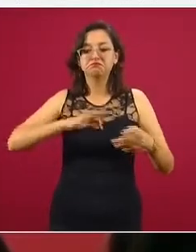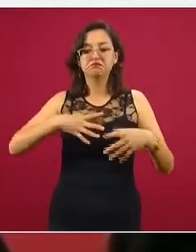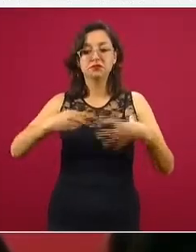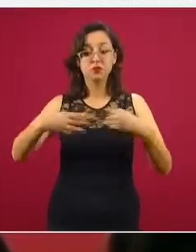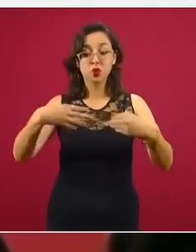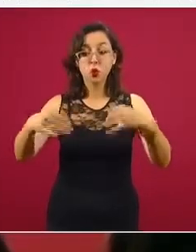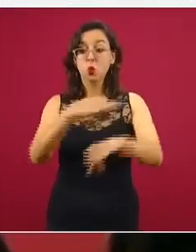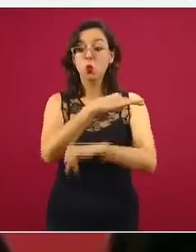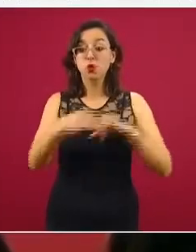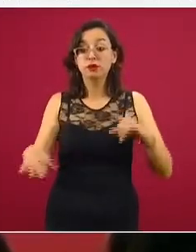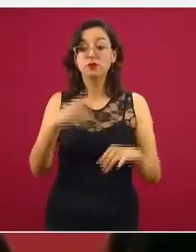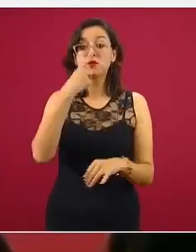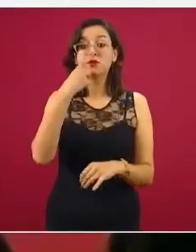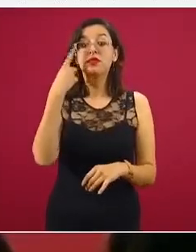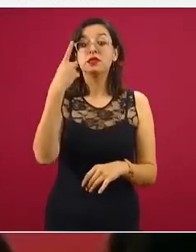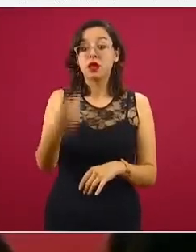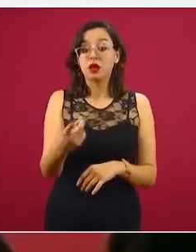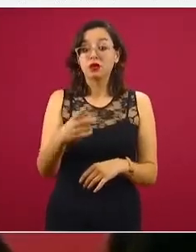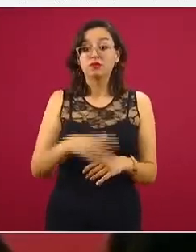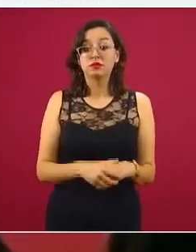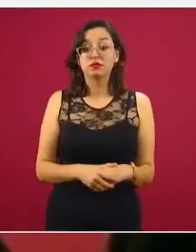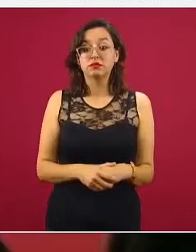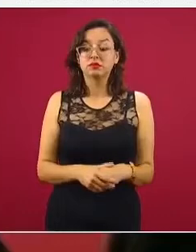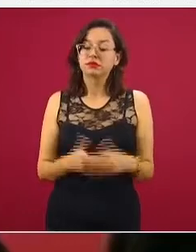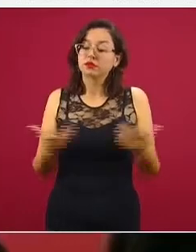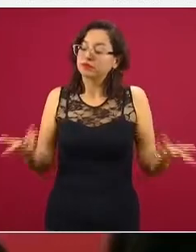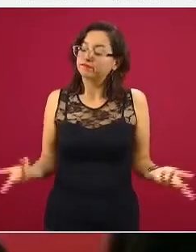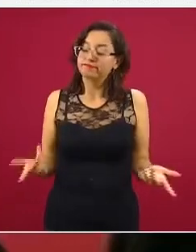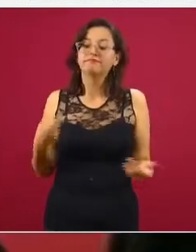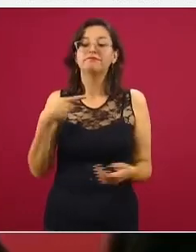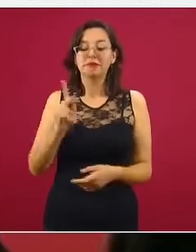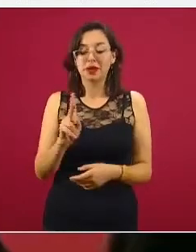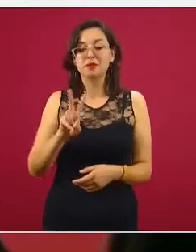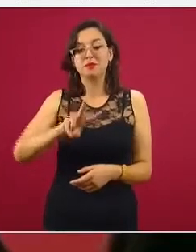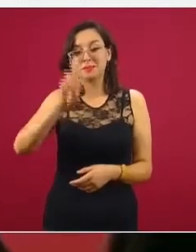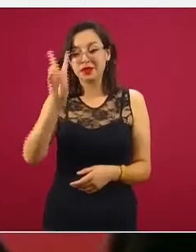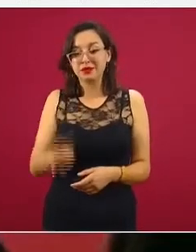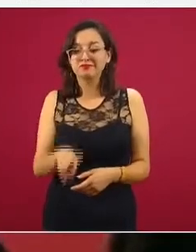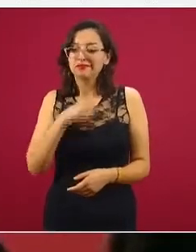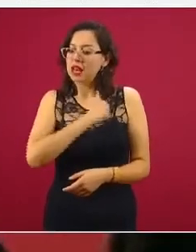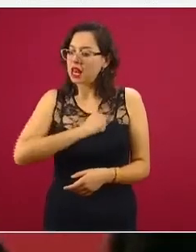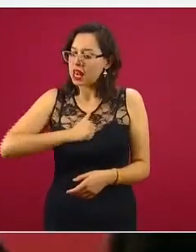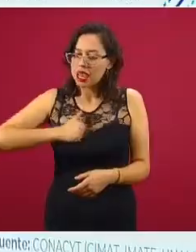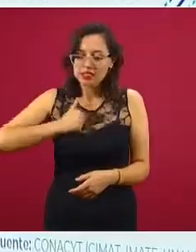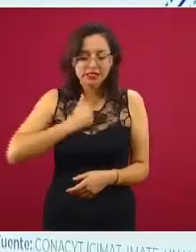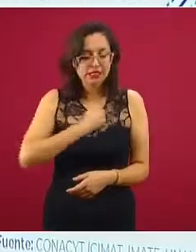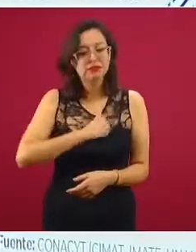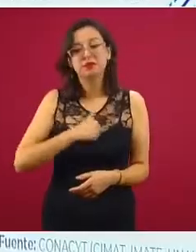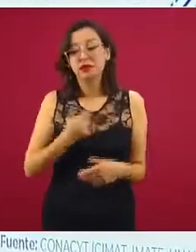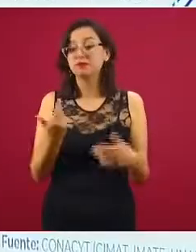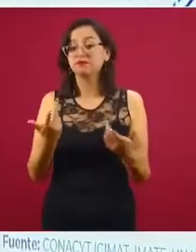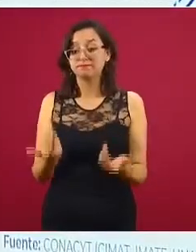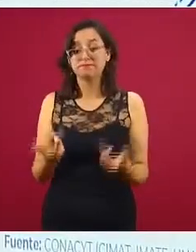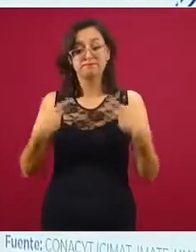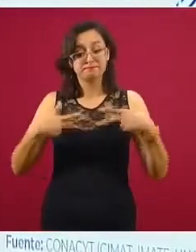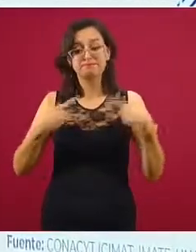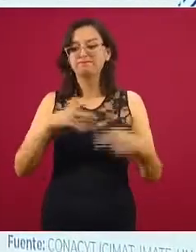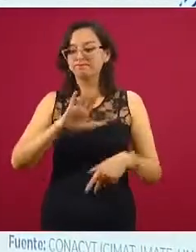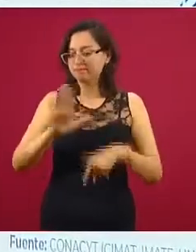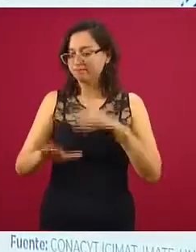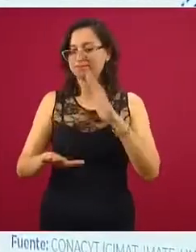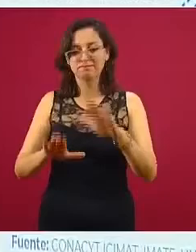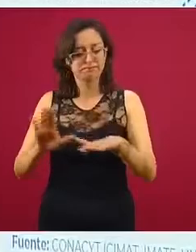cierro diciendo, desde luego no vamos bien si consideramos lamentable como lo es la muerte de todas y cada una